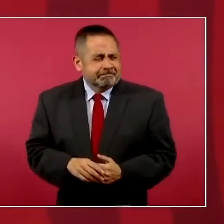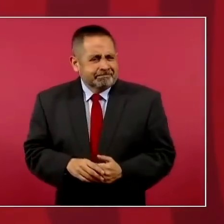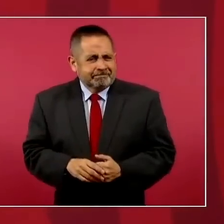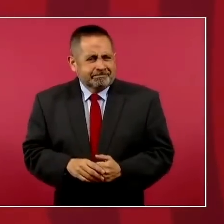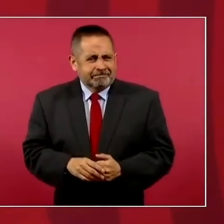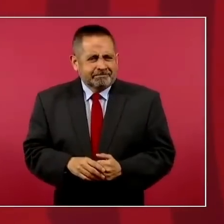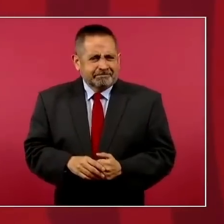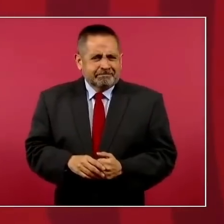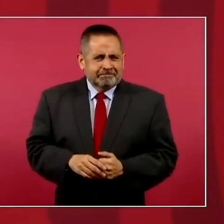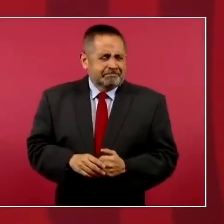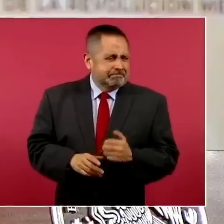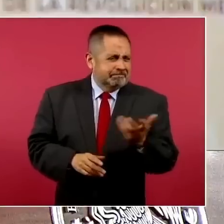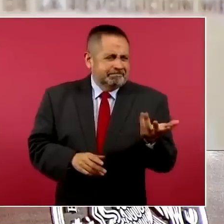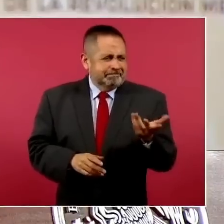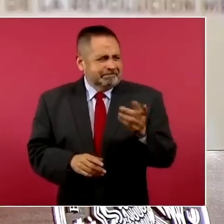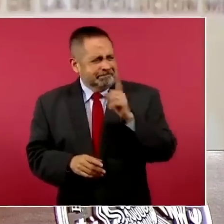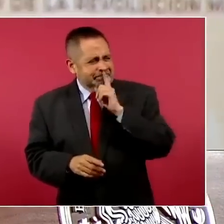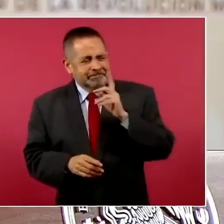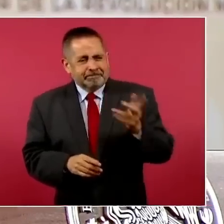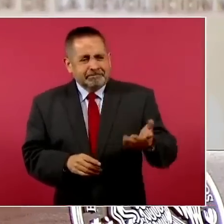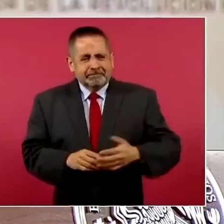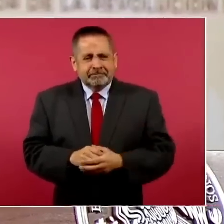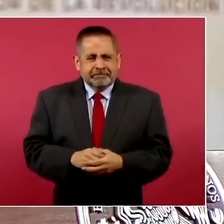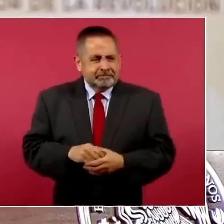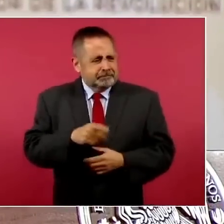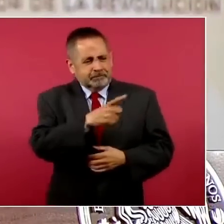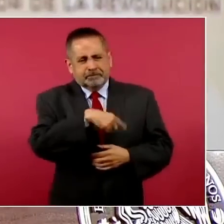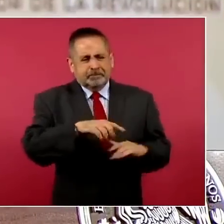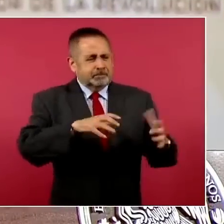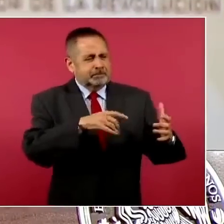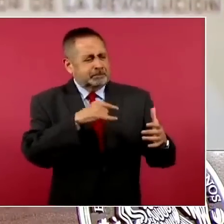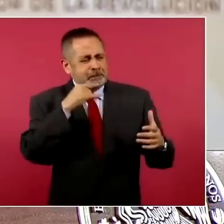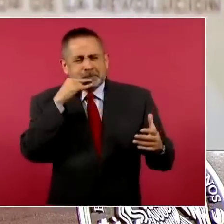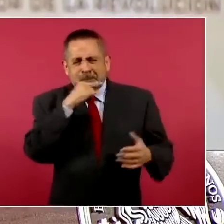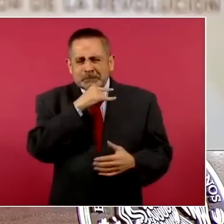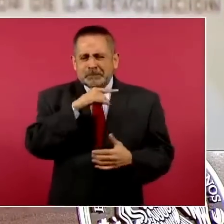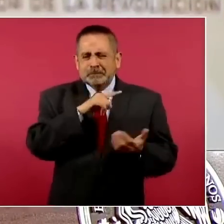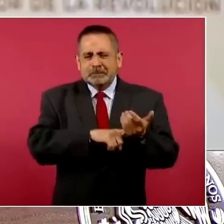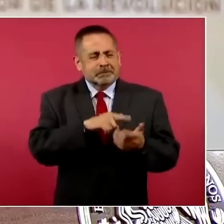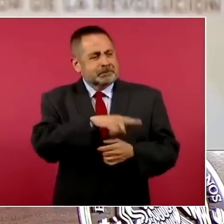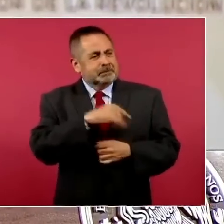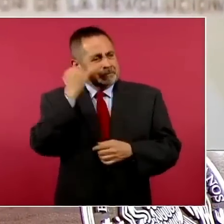del todo cierto, porque es muy hipócrita ese